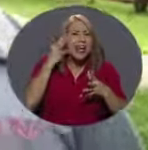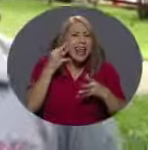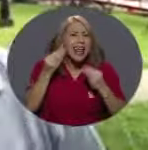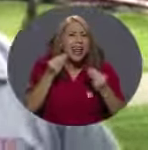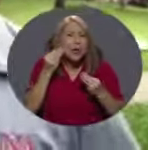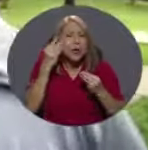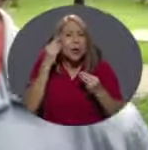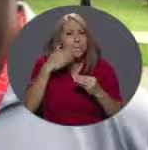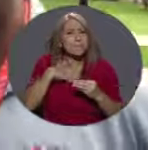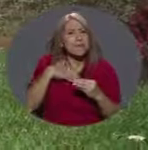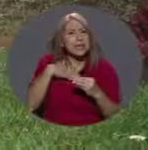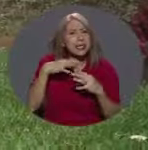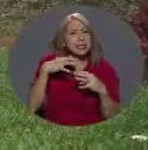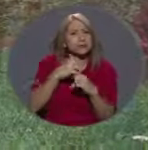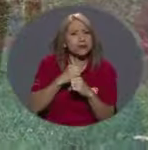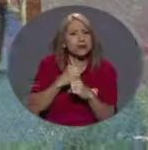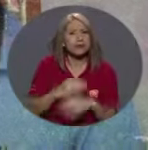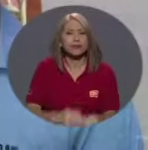cosas.